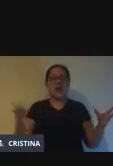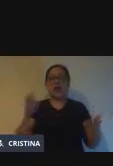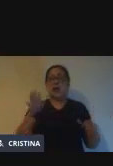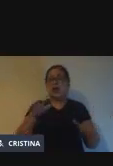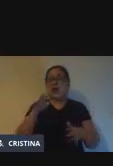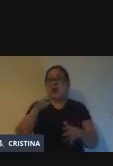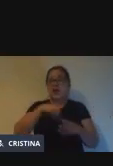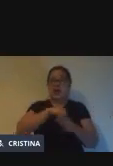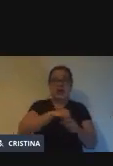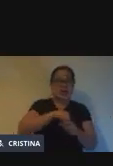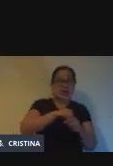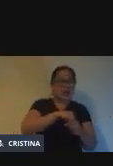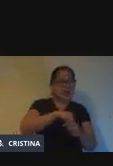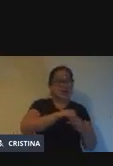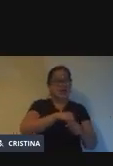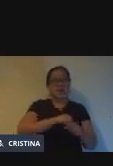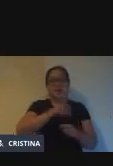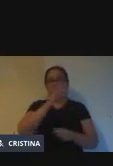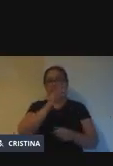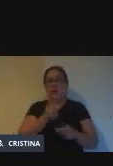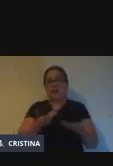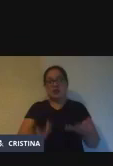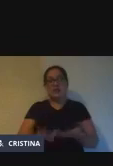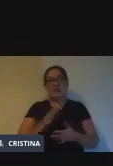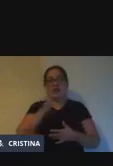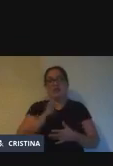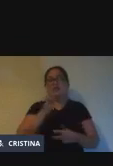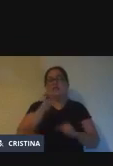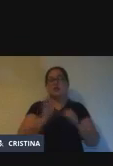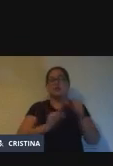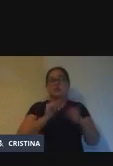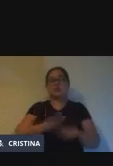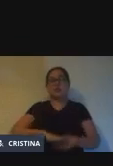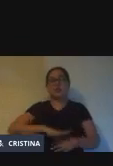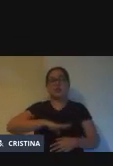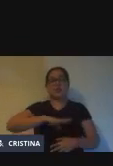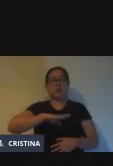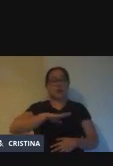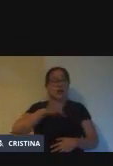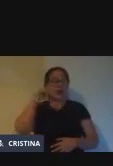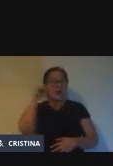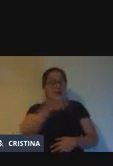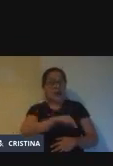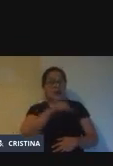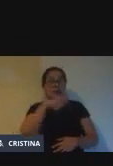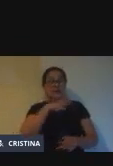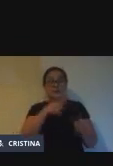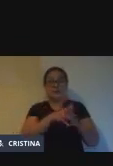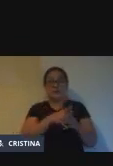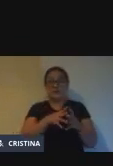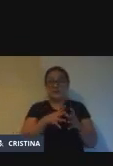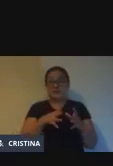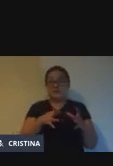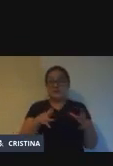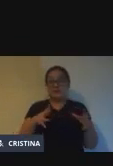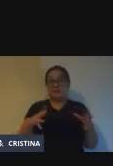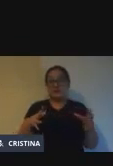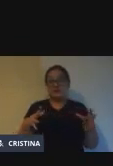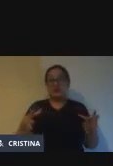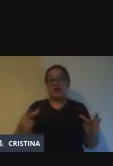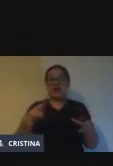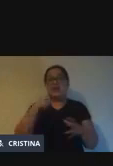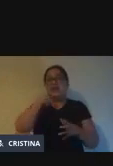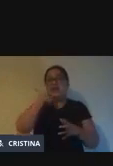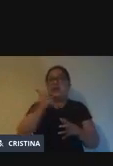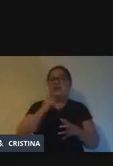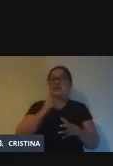el buche de piedritas, decimos, ¿no? Cuando este animalote ya está dentro, entonces empuja hacia afuera, de